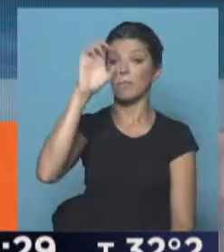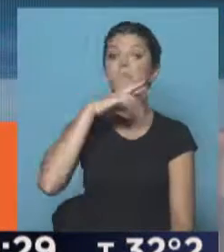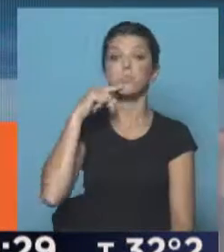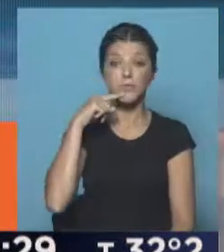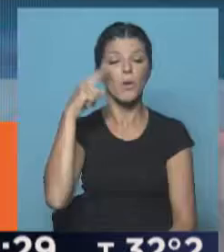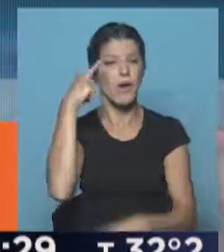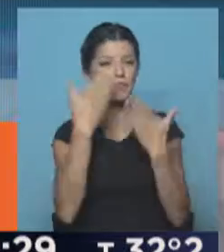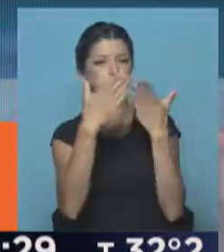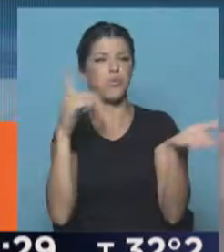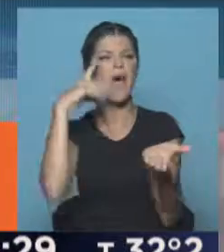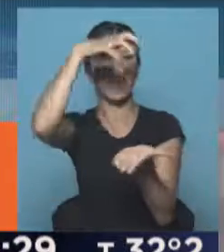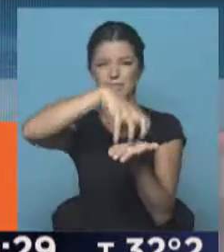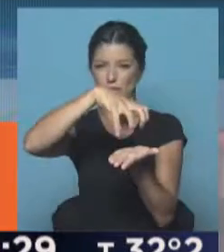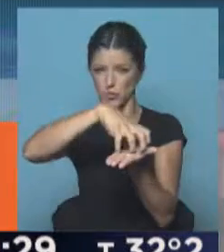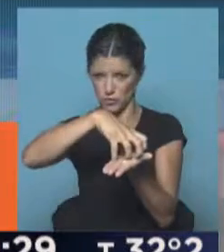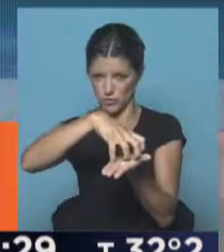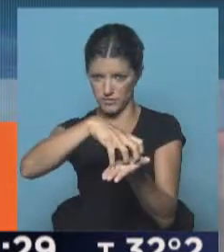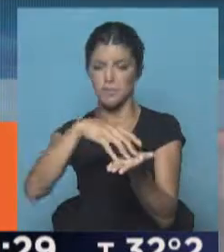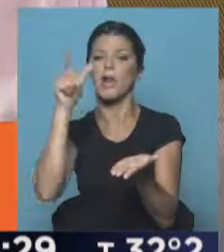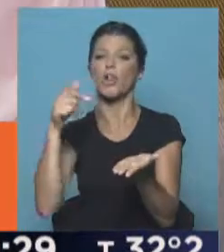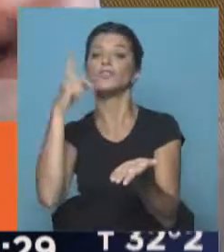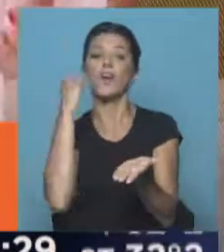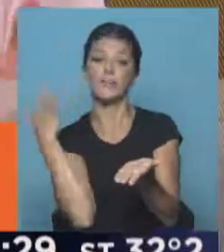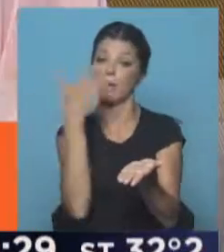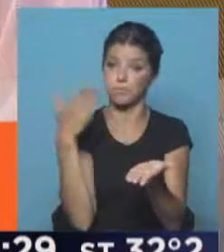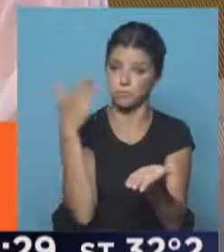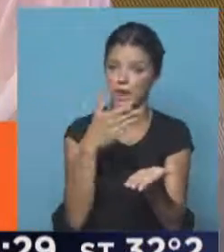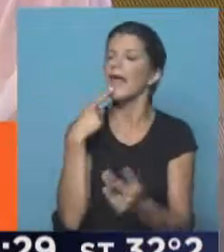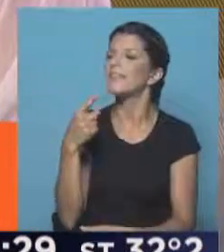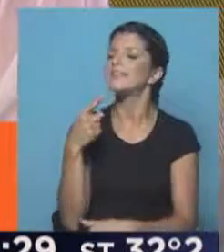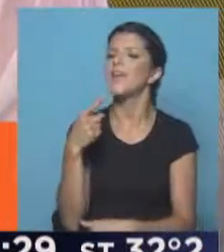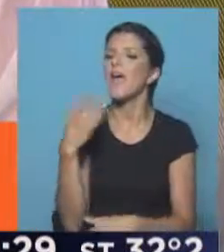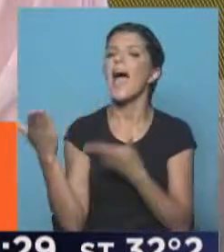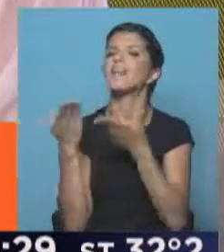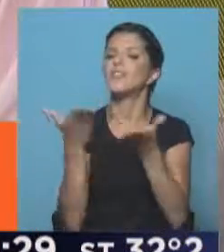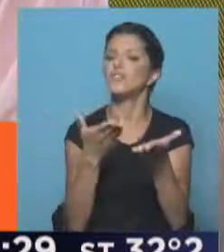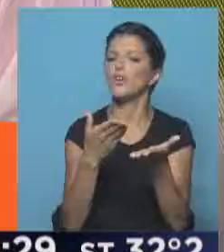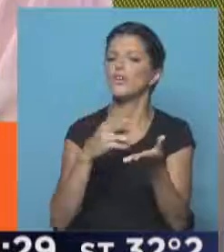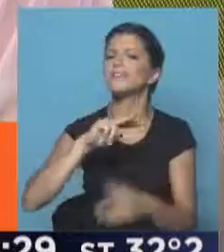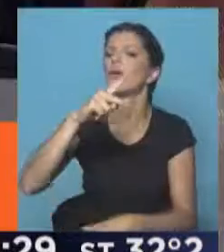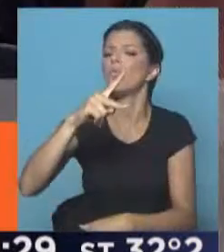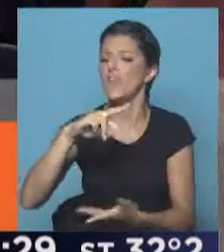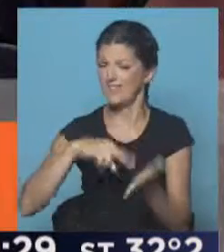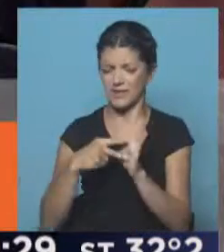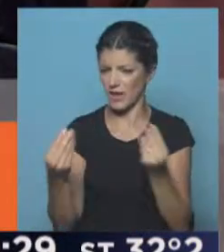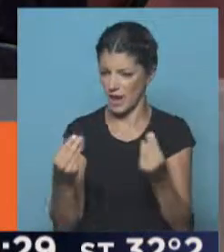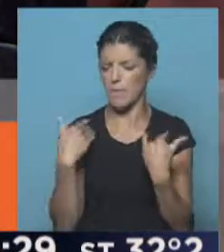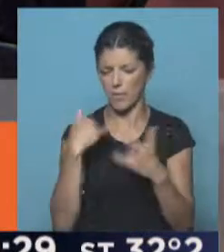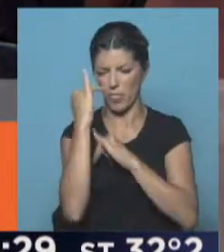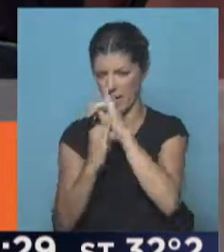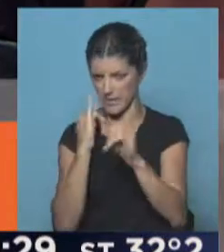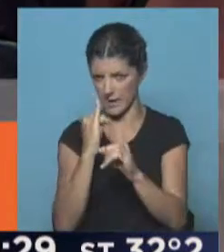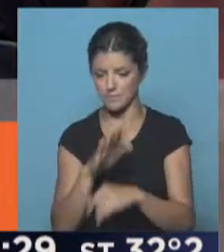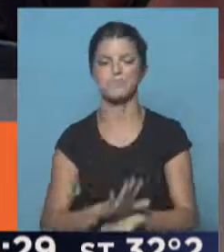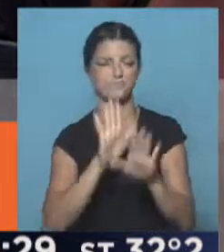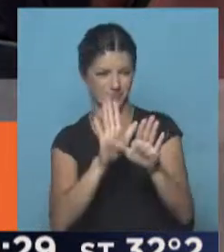díaz porque nosotros lo que queremos fortalecer son los segundos niveles de atención cuando usted es atención secundaria prefieren practicar a la audiencia atención